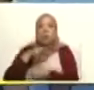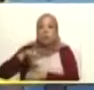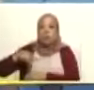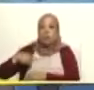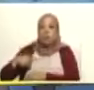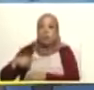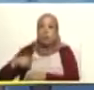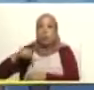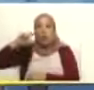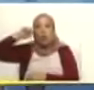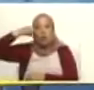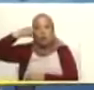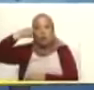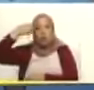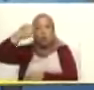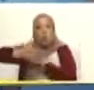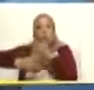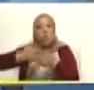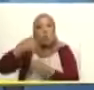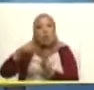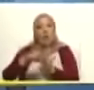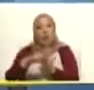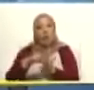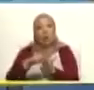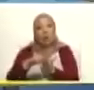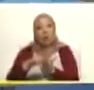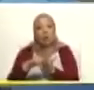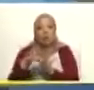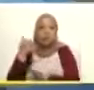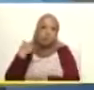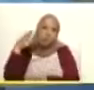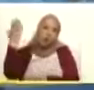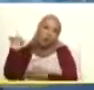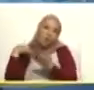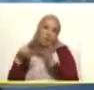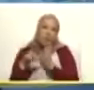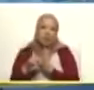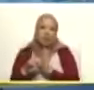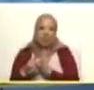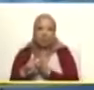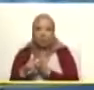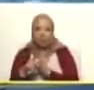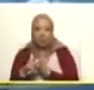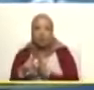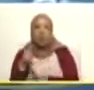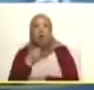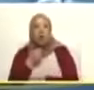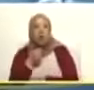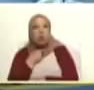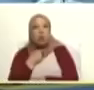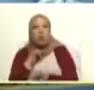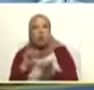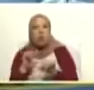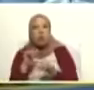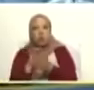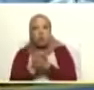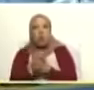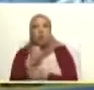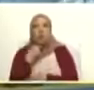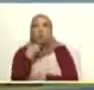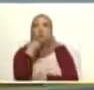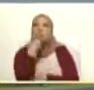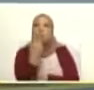a recordar esos pasos recientes cuando ella estuvo en el liceo. Pero me gustaría que sean ellos mismos, presidente, nuestra vocera